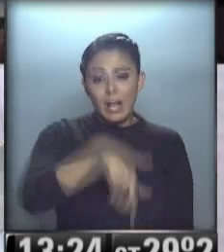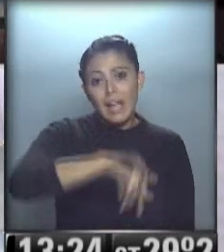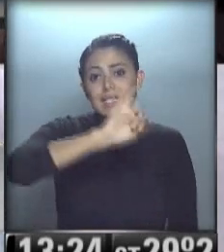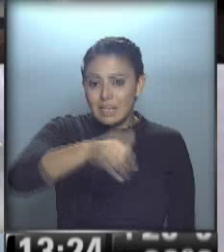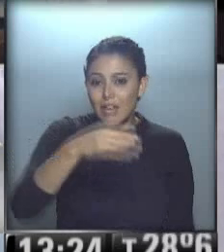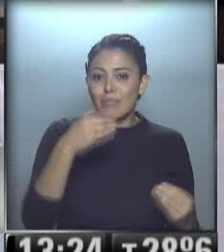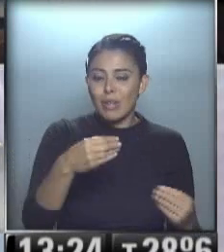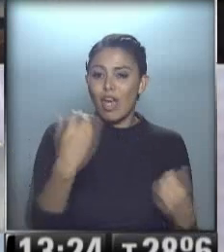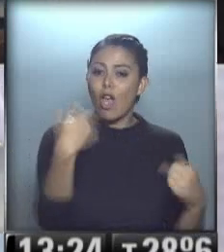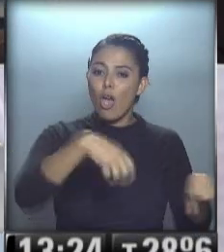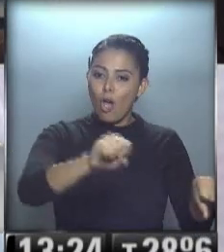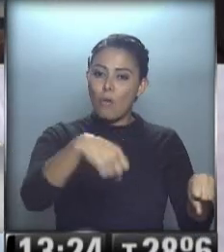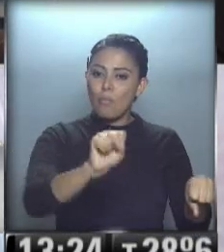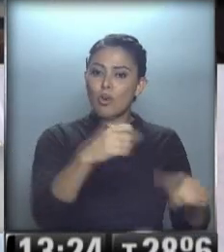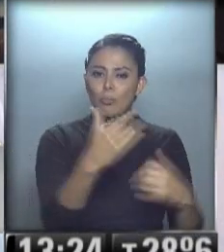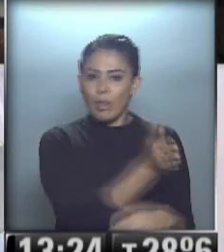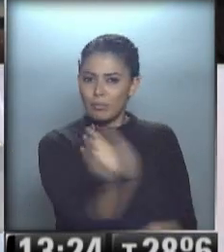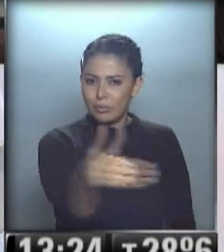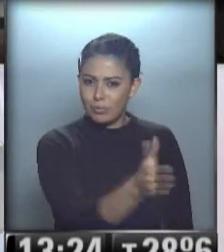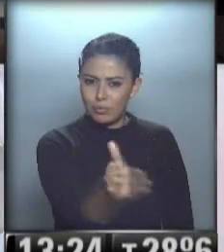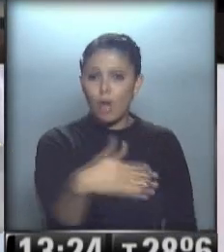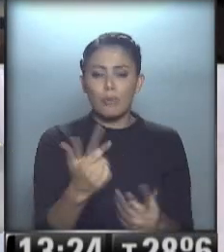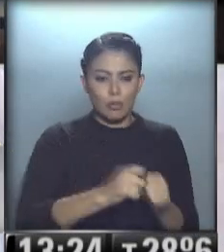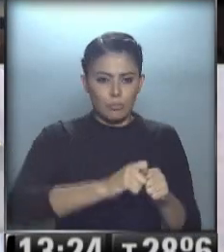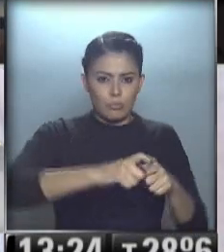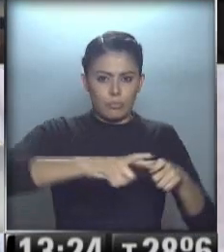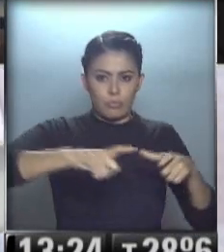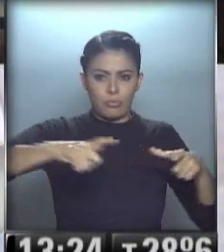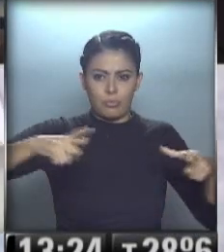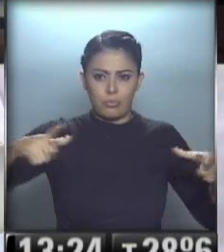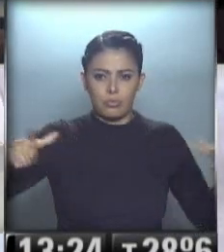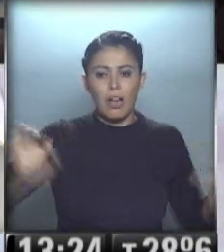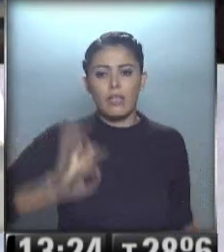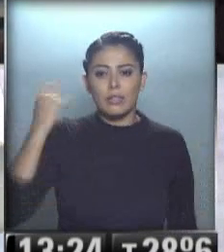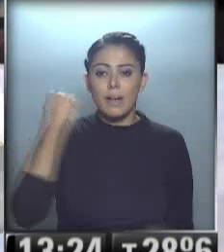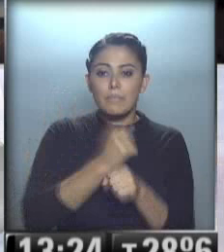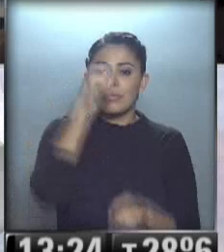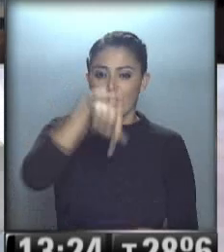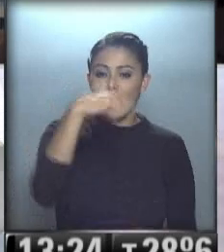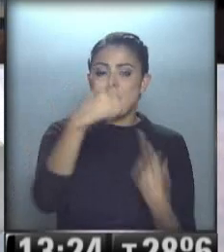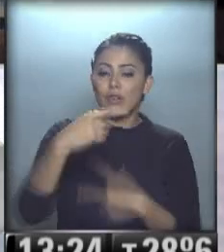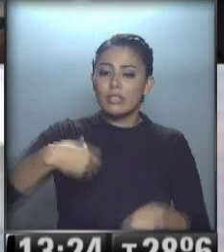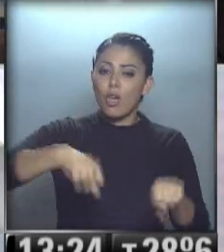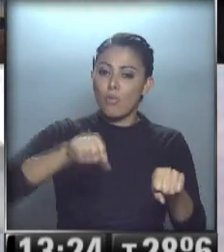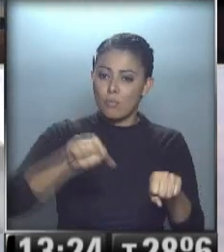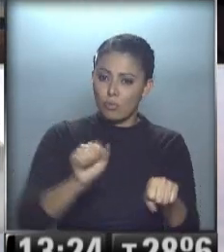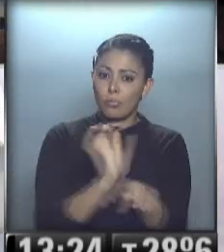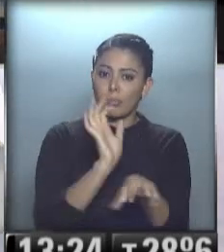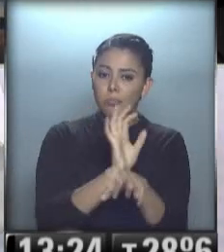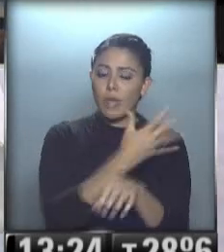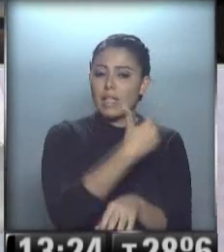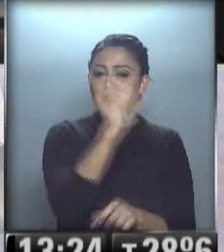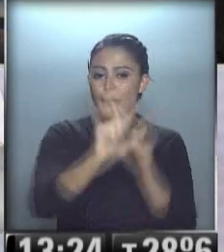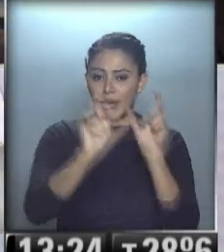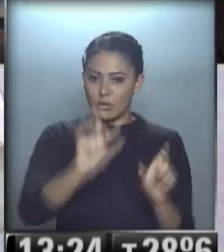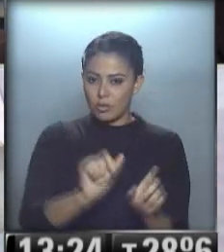moto fácilmente se puede meter en muchos lugares por eso proliferaron también en estos años muchas motos como transporte público